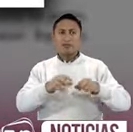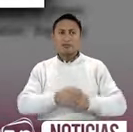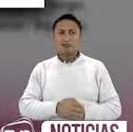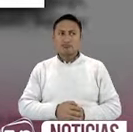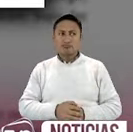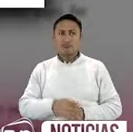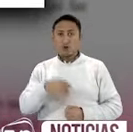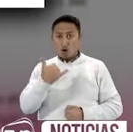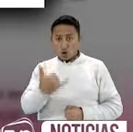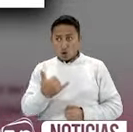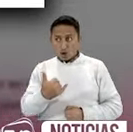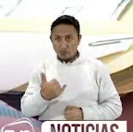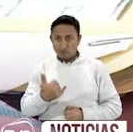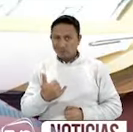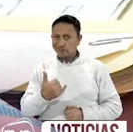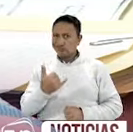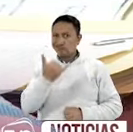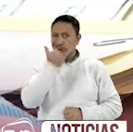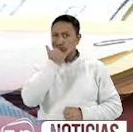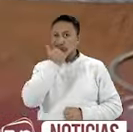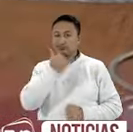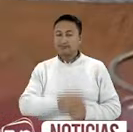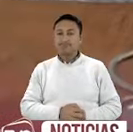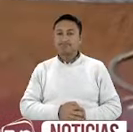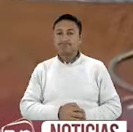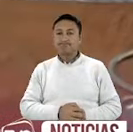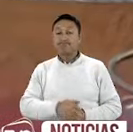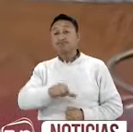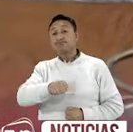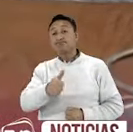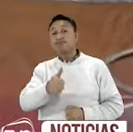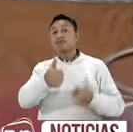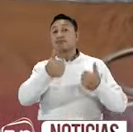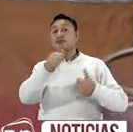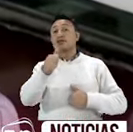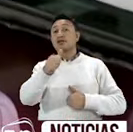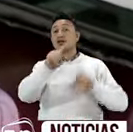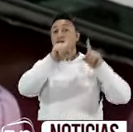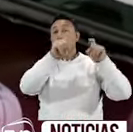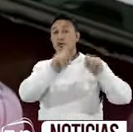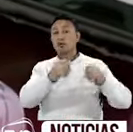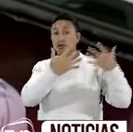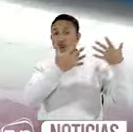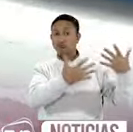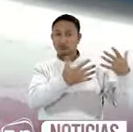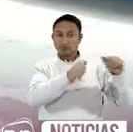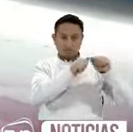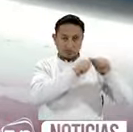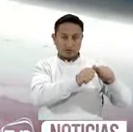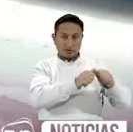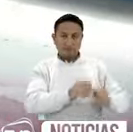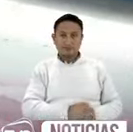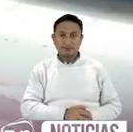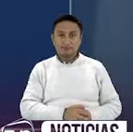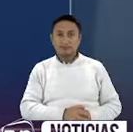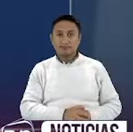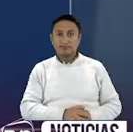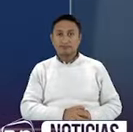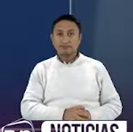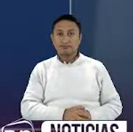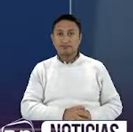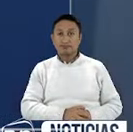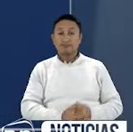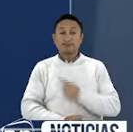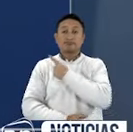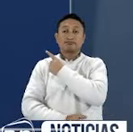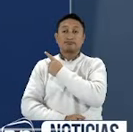es oportuno en estos momentos. Sobre las otras 10 preguntas del primer bloque se ratifica, y estas son: la